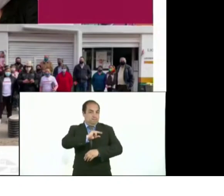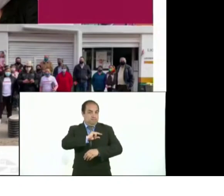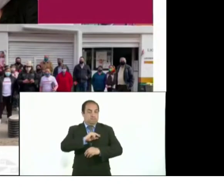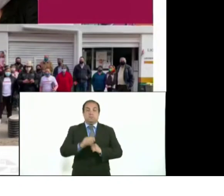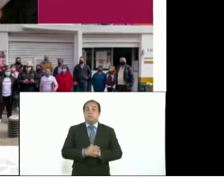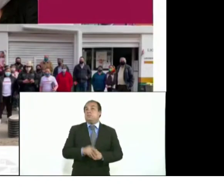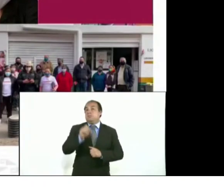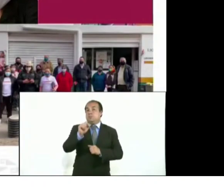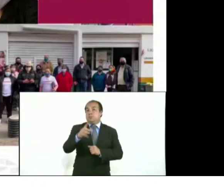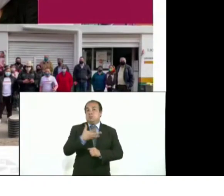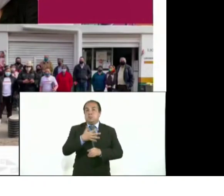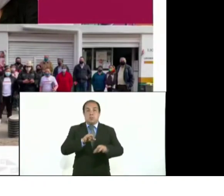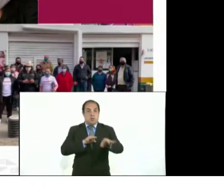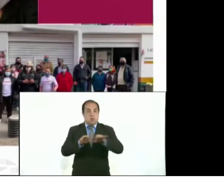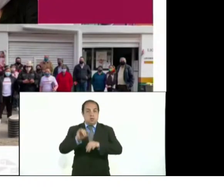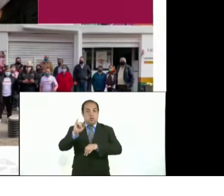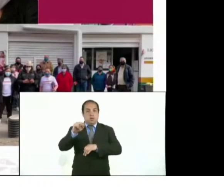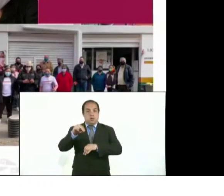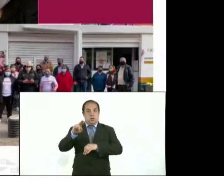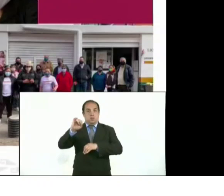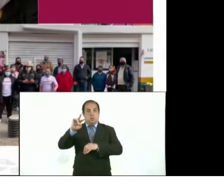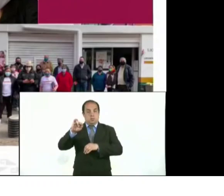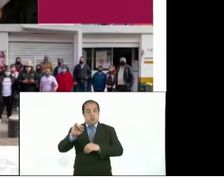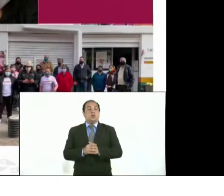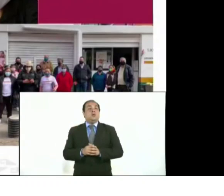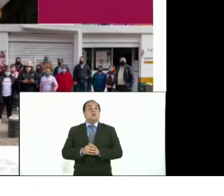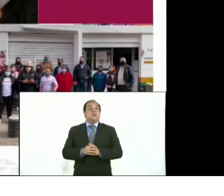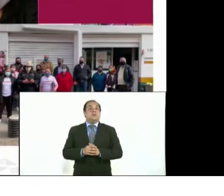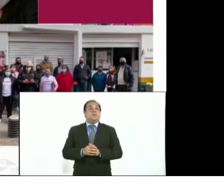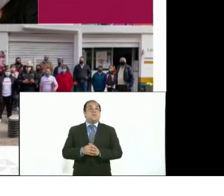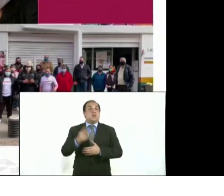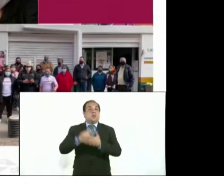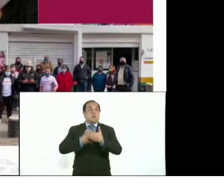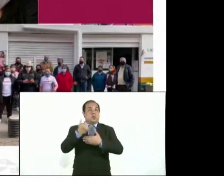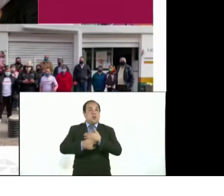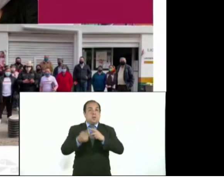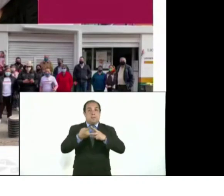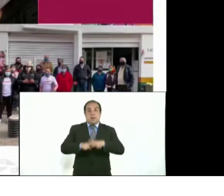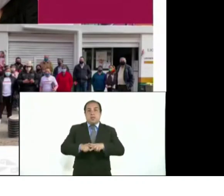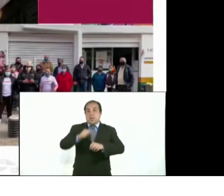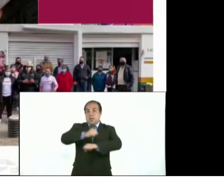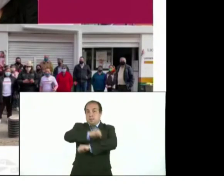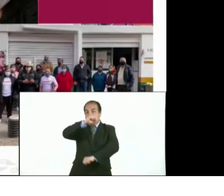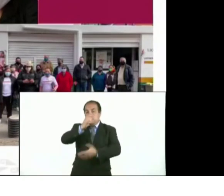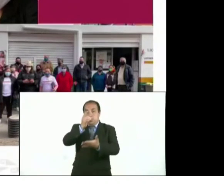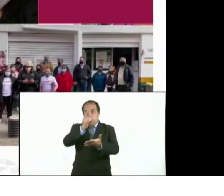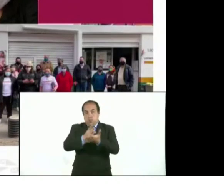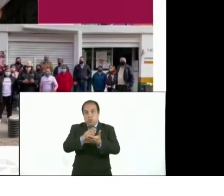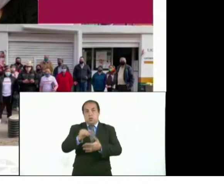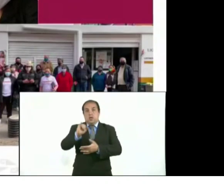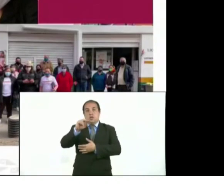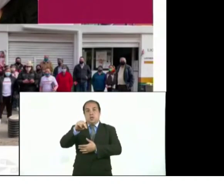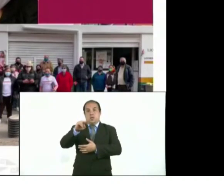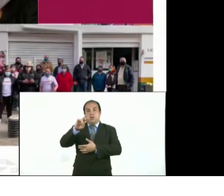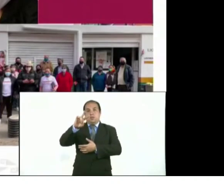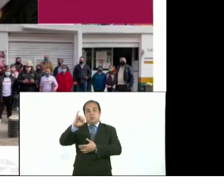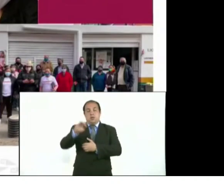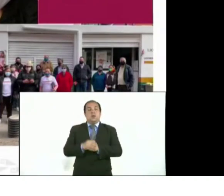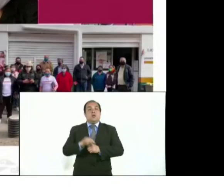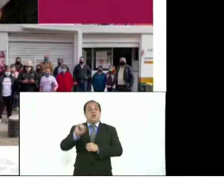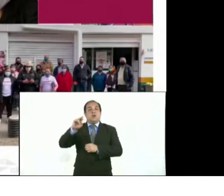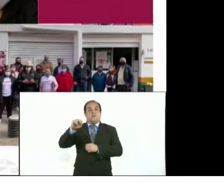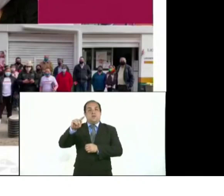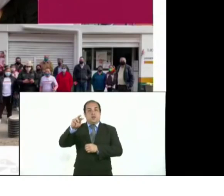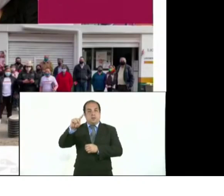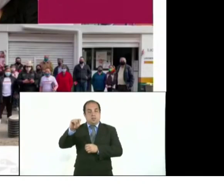Destaca también el trabajo del INVI en el proyecto por iniciarse de ventanilla única INVI Infonavit. El